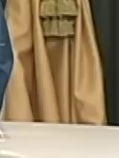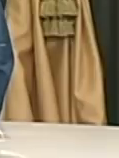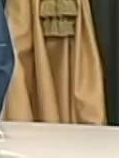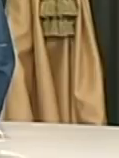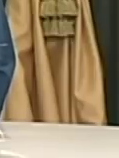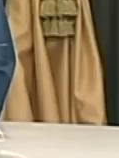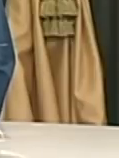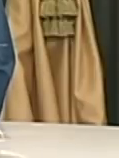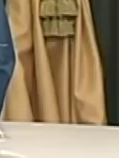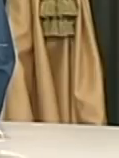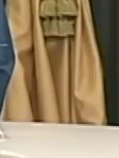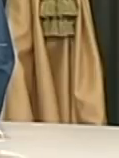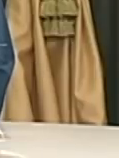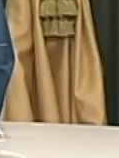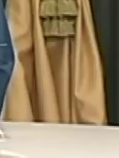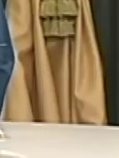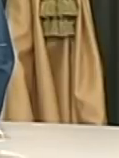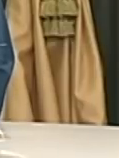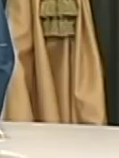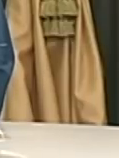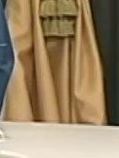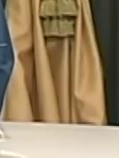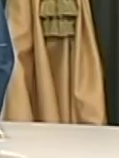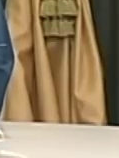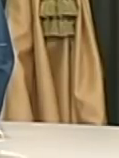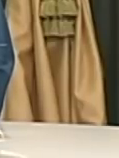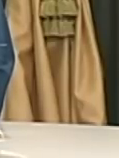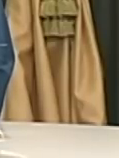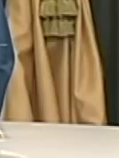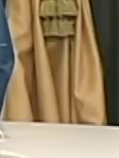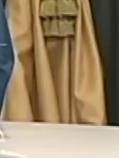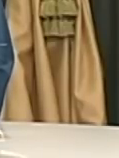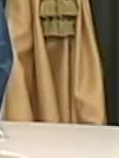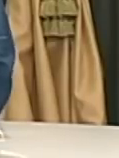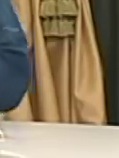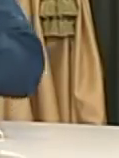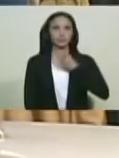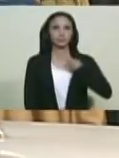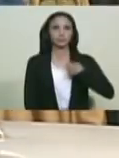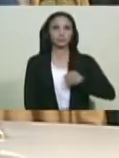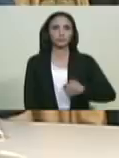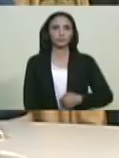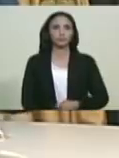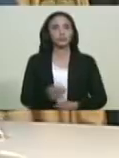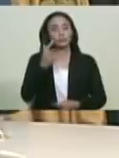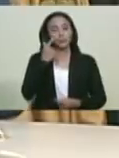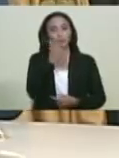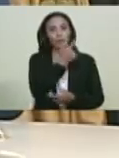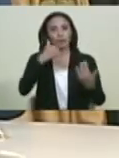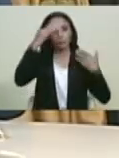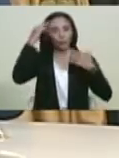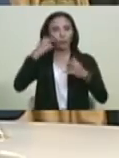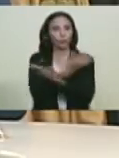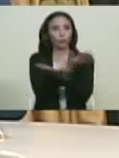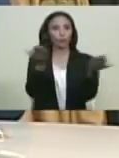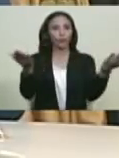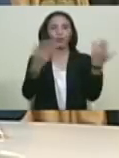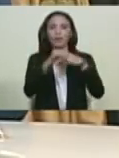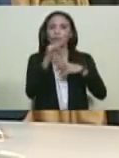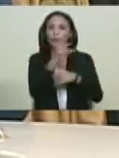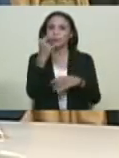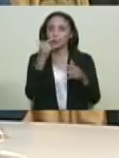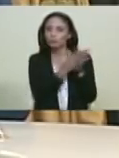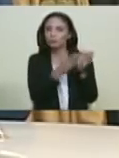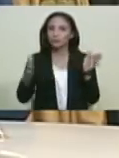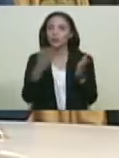recuperación económica el crecimiento sostenido y la prosperidad para todos y para todos programas de